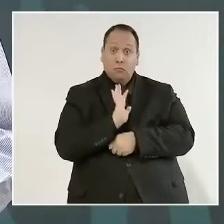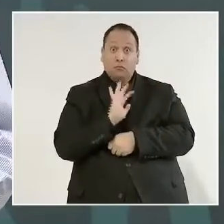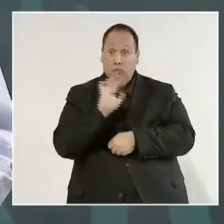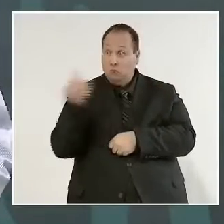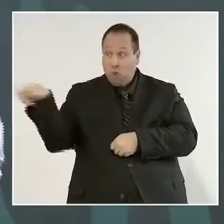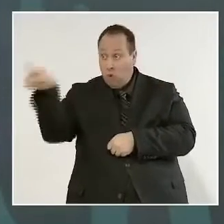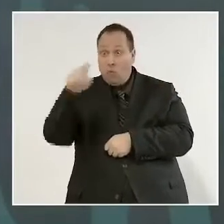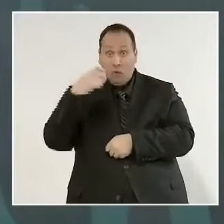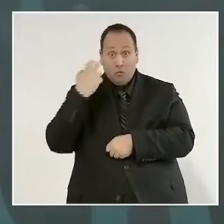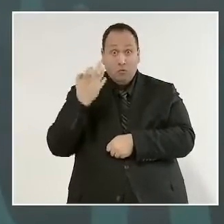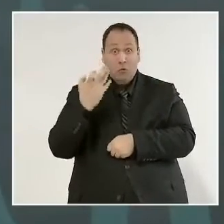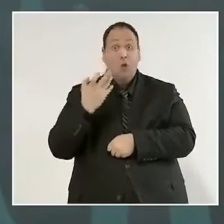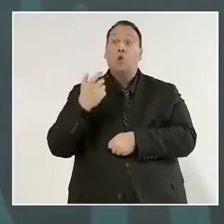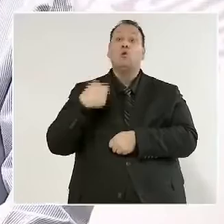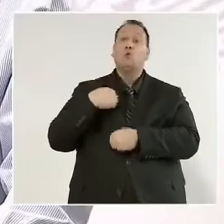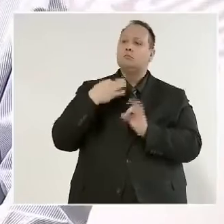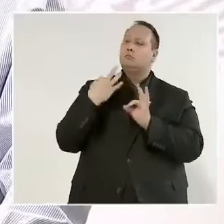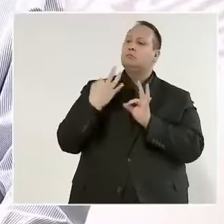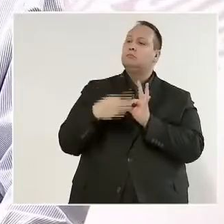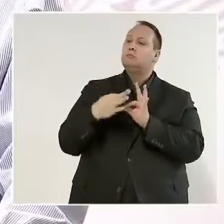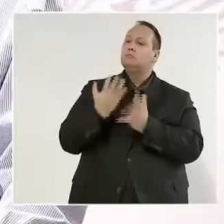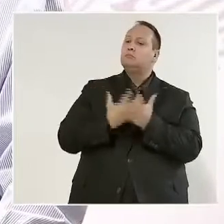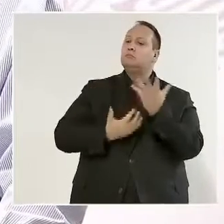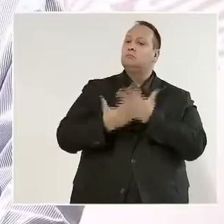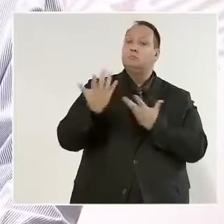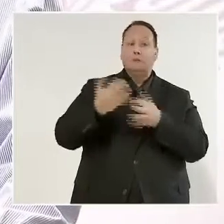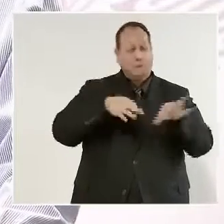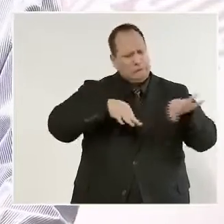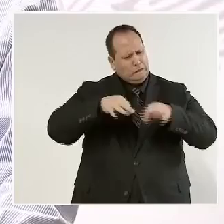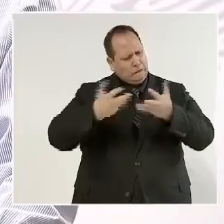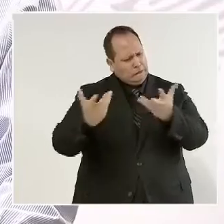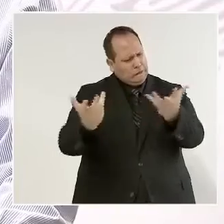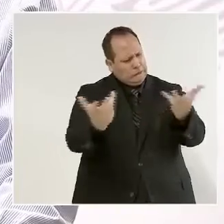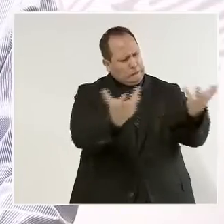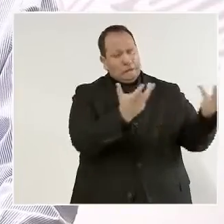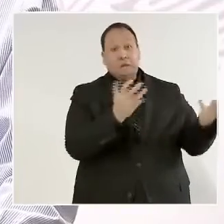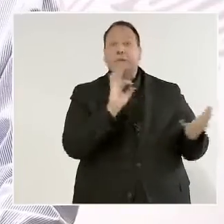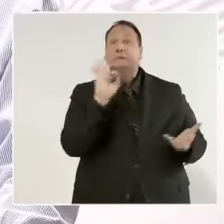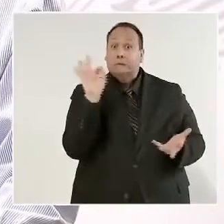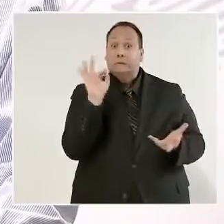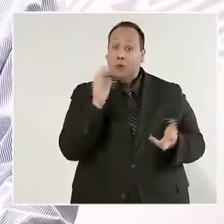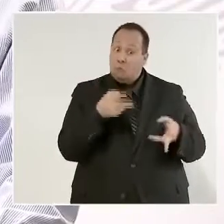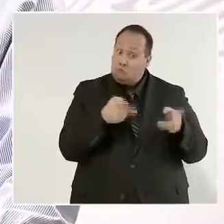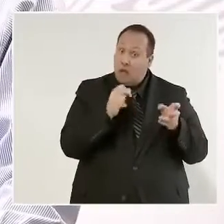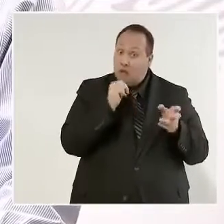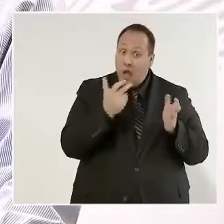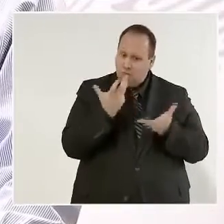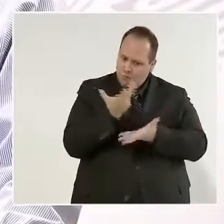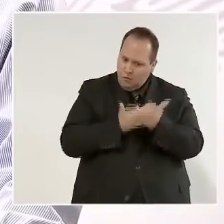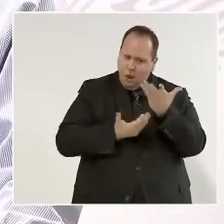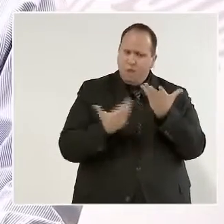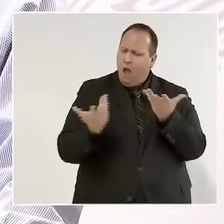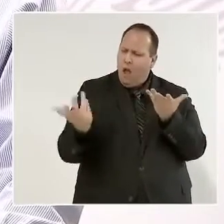si te aplicas, si trabajas, si no robas,